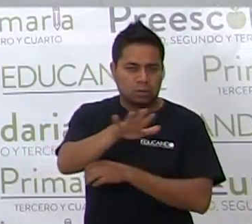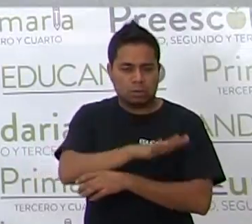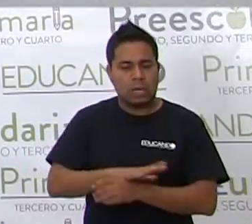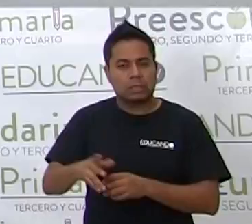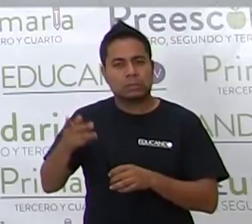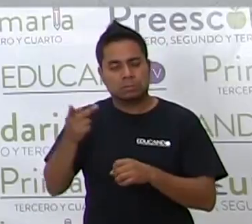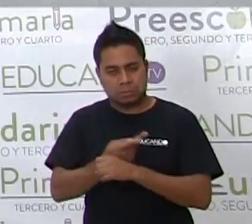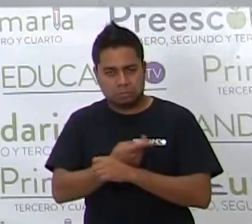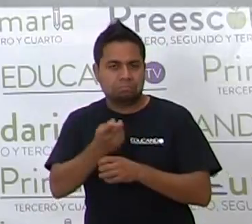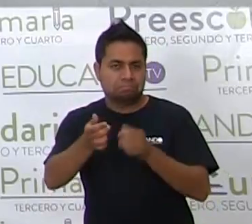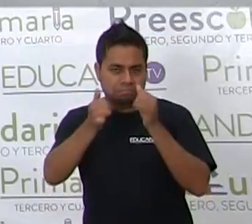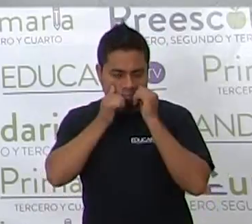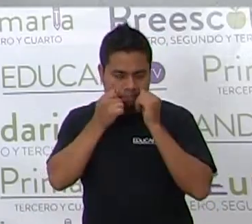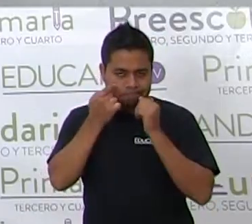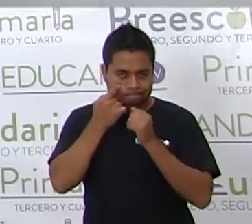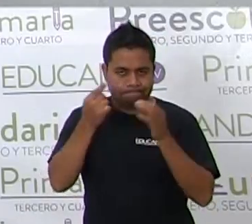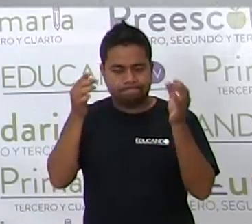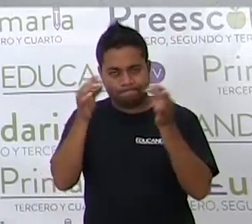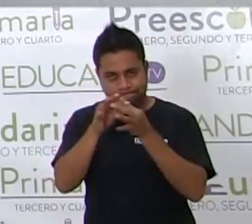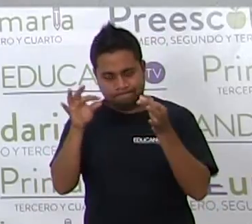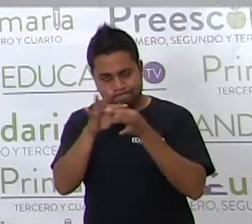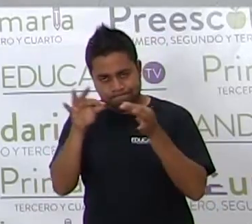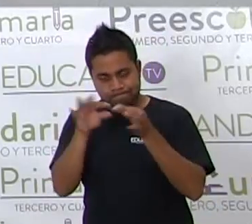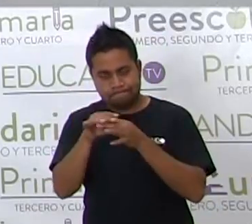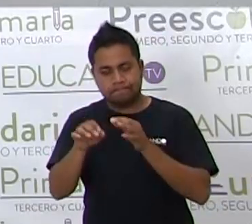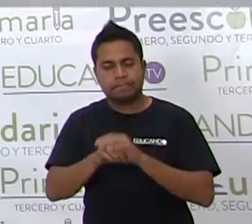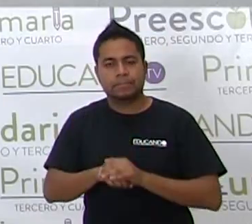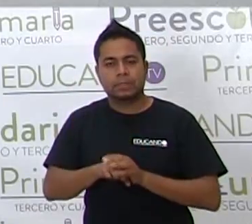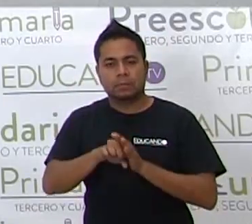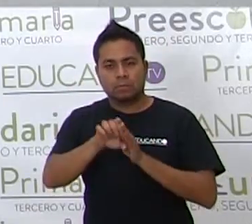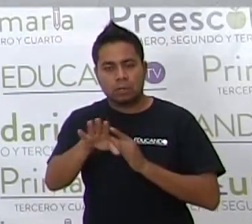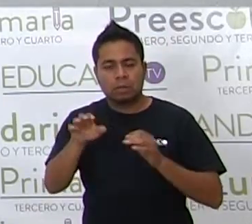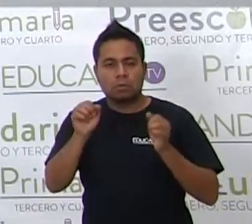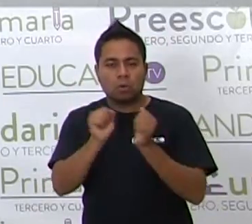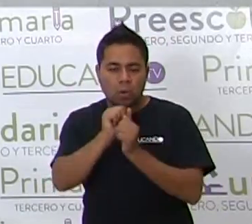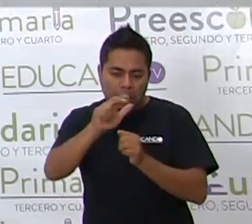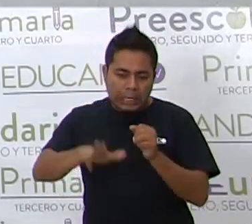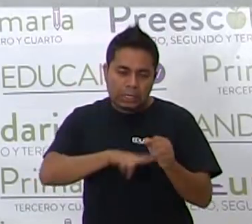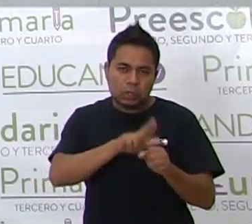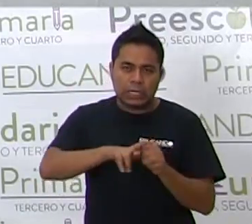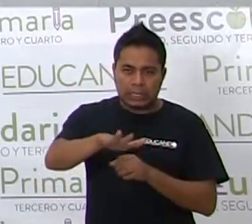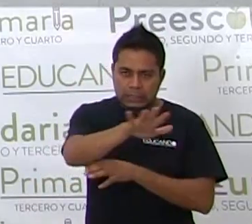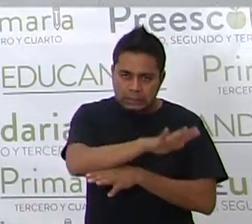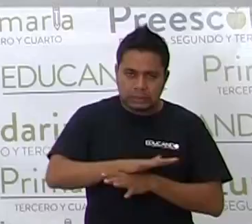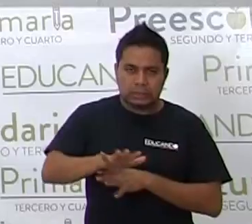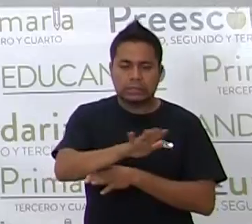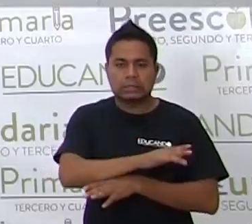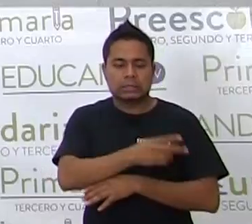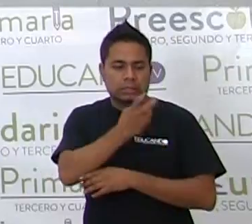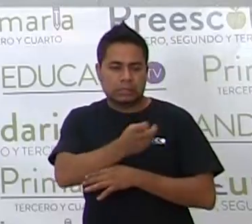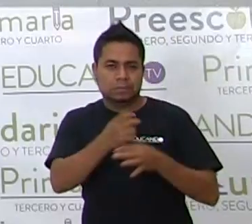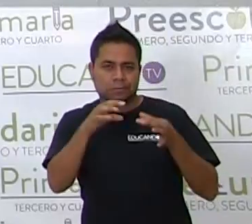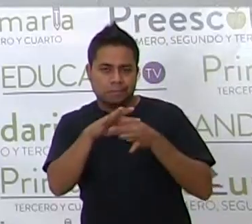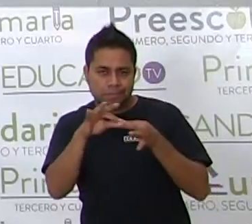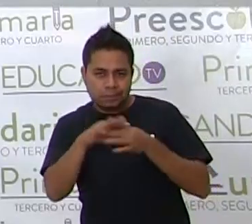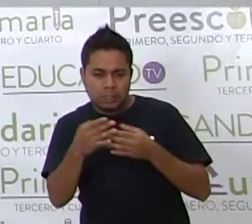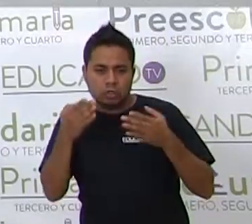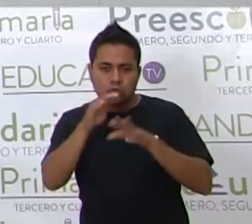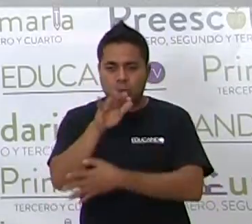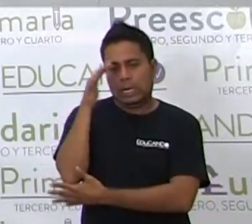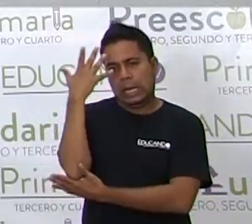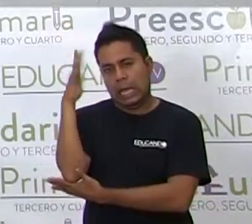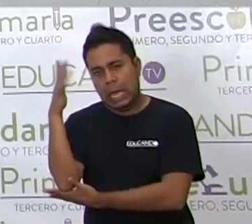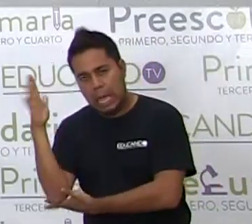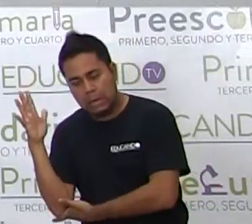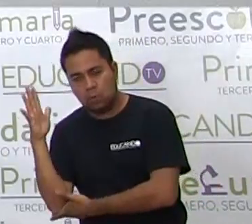Mucha atención. Fenómenos que van relacionados con la naturaleza, donde nos van a hablar sobre los árboles, donde nos